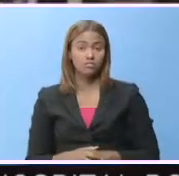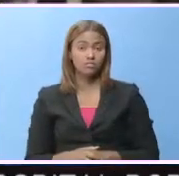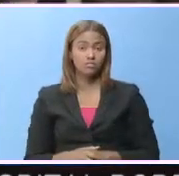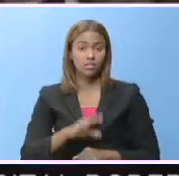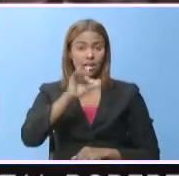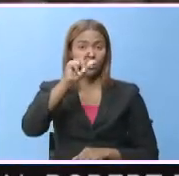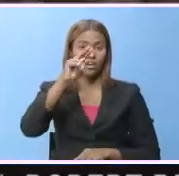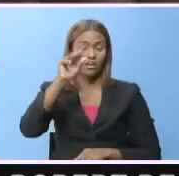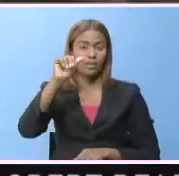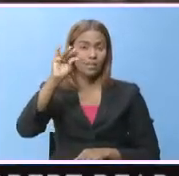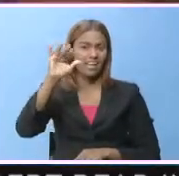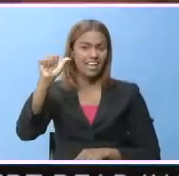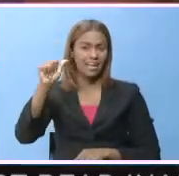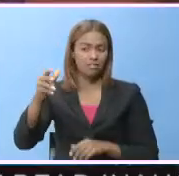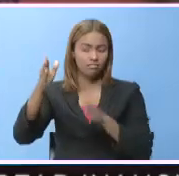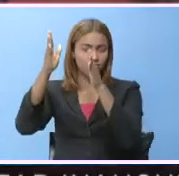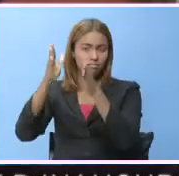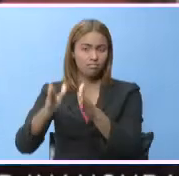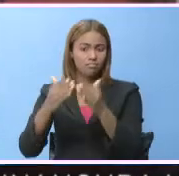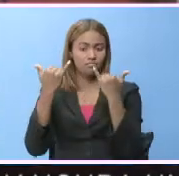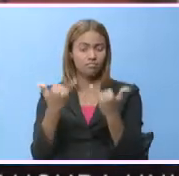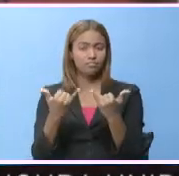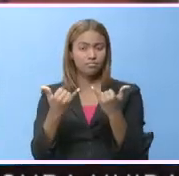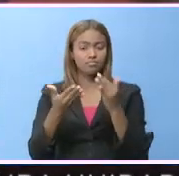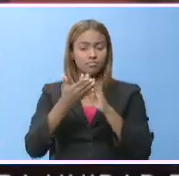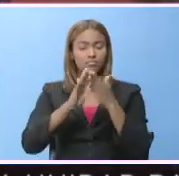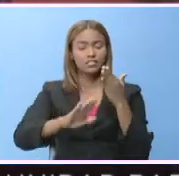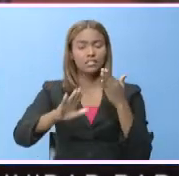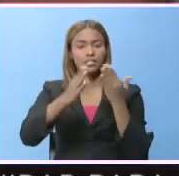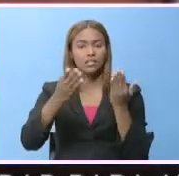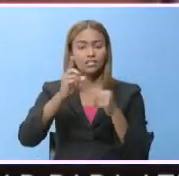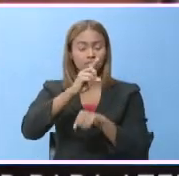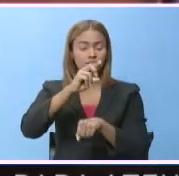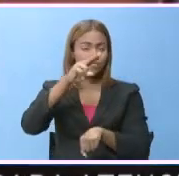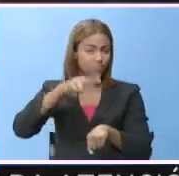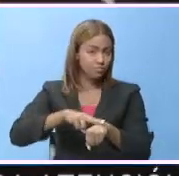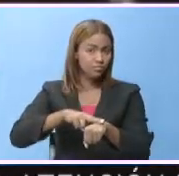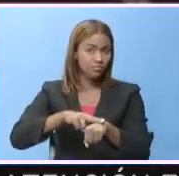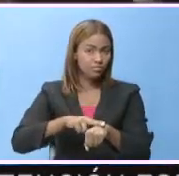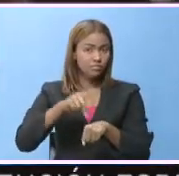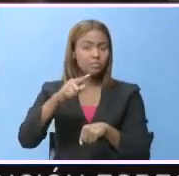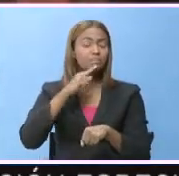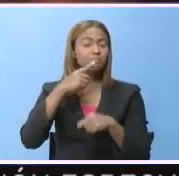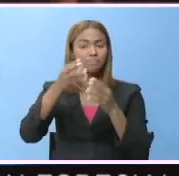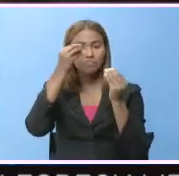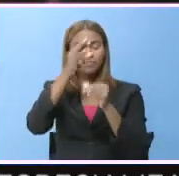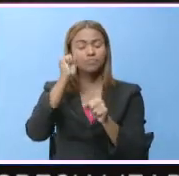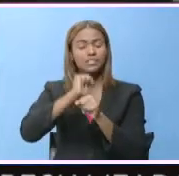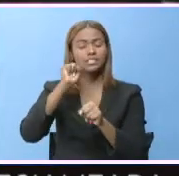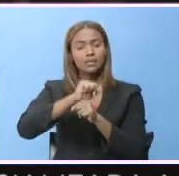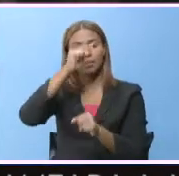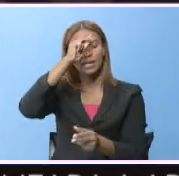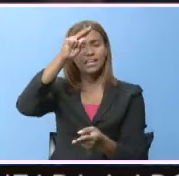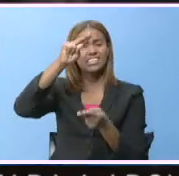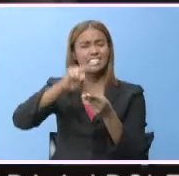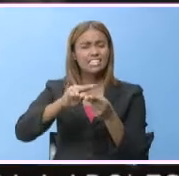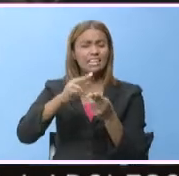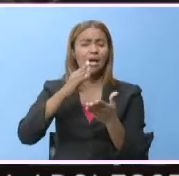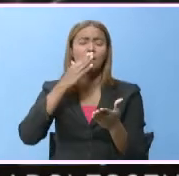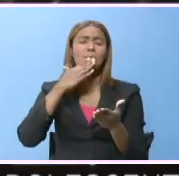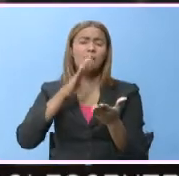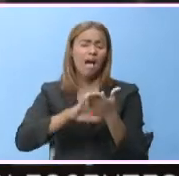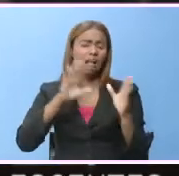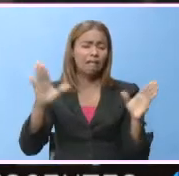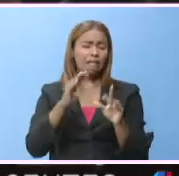Carolina Mejía, quien es la actual alcaldesa del Distrito Nacional, pues ha dicho que se trabaja para mitigar el flagelo de la